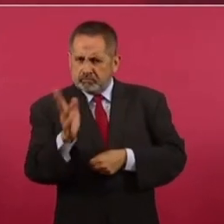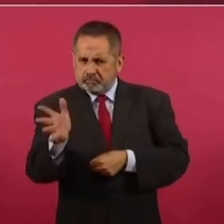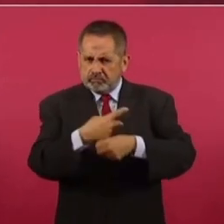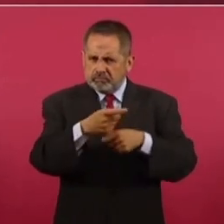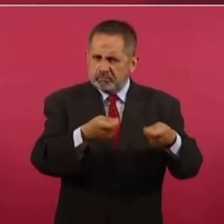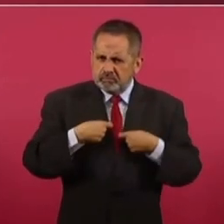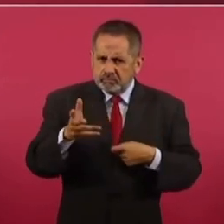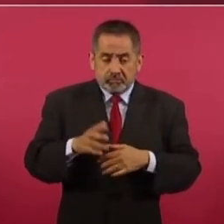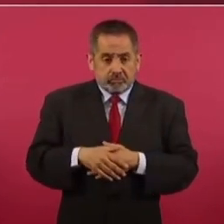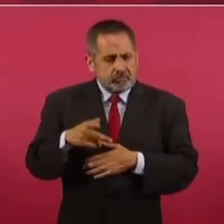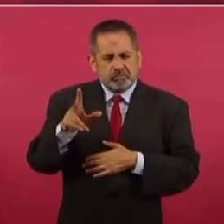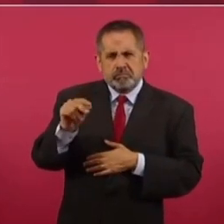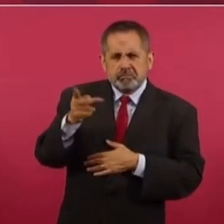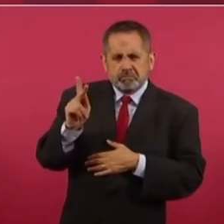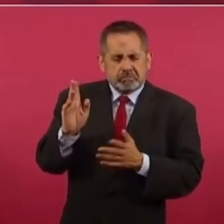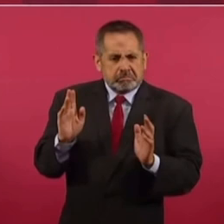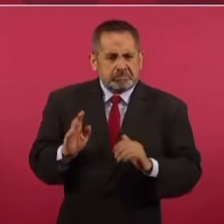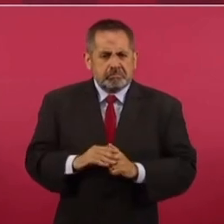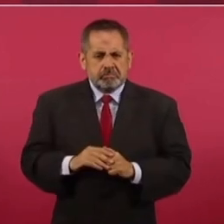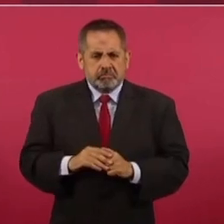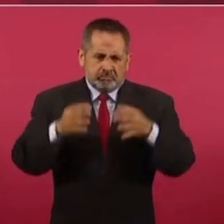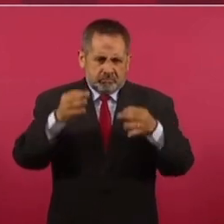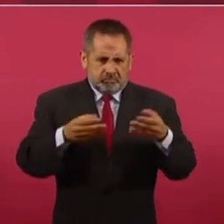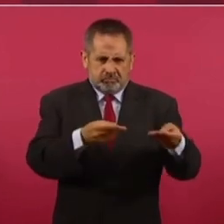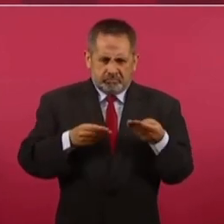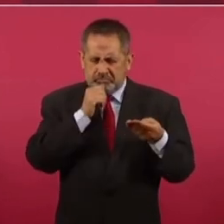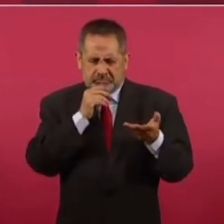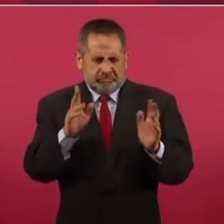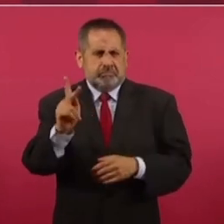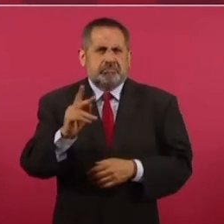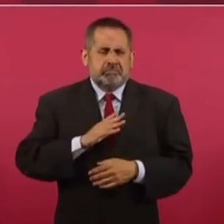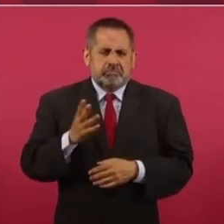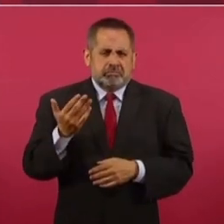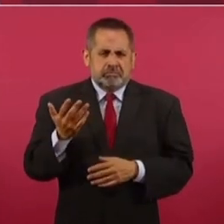ya? No, pero formalmente digo. No ha habido